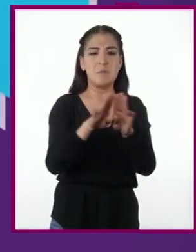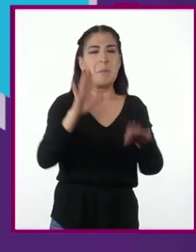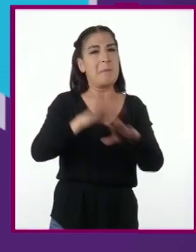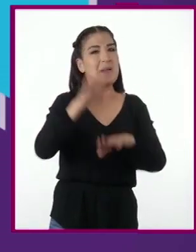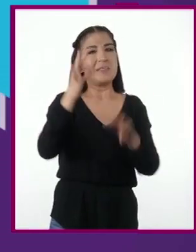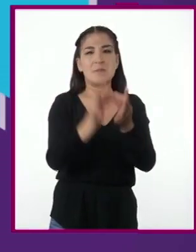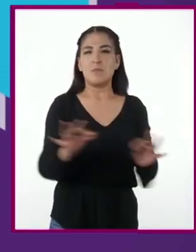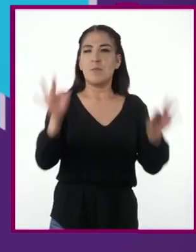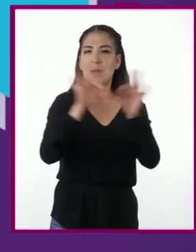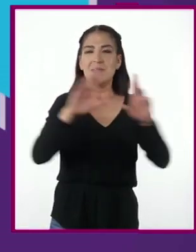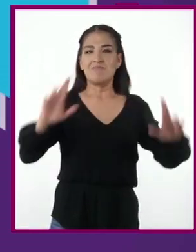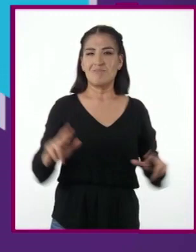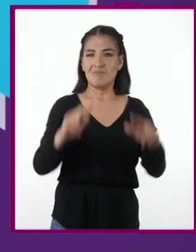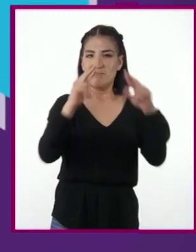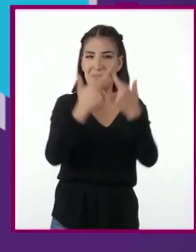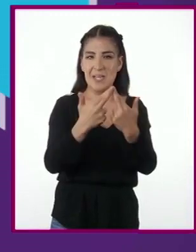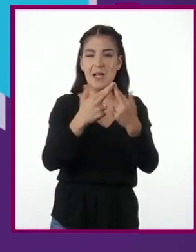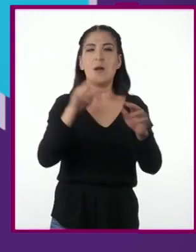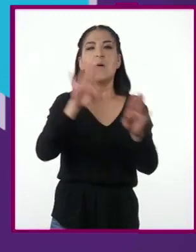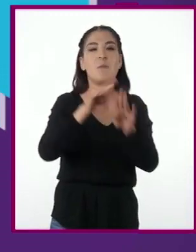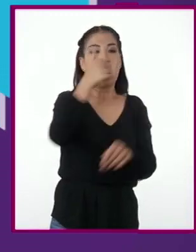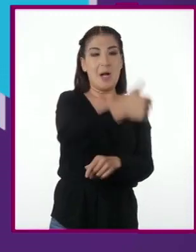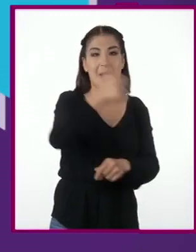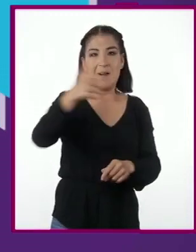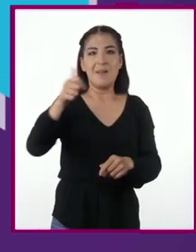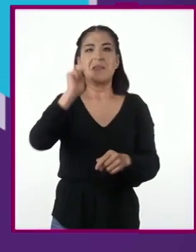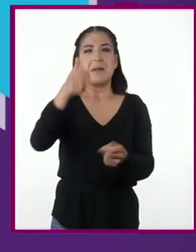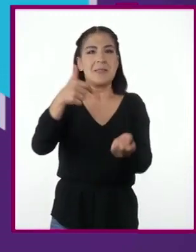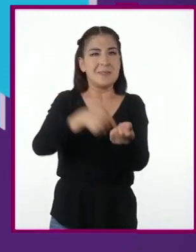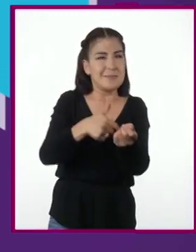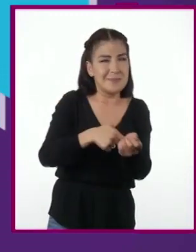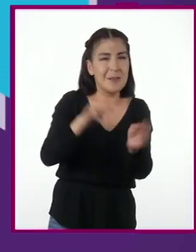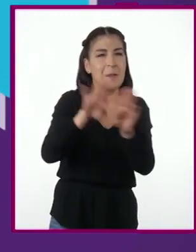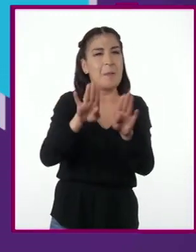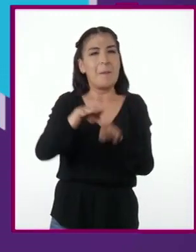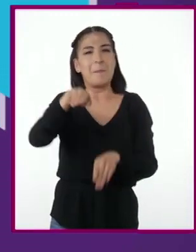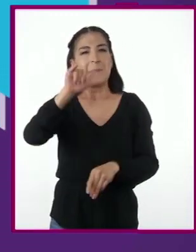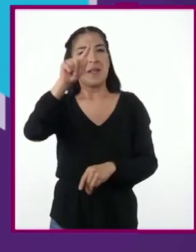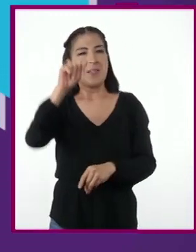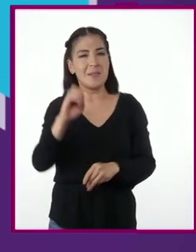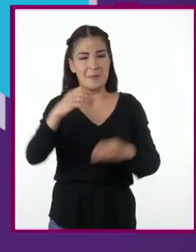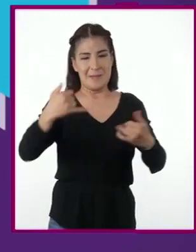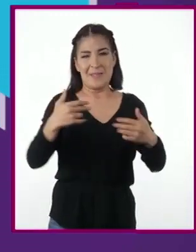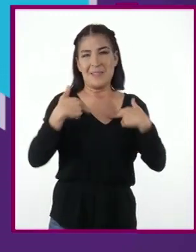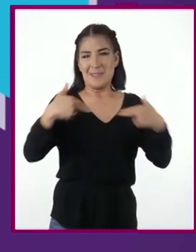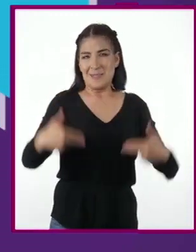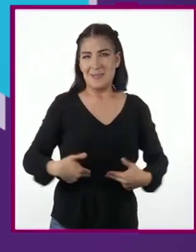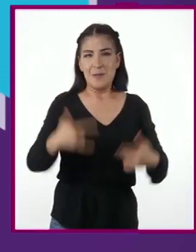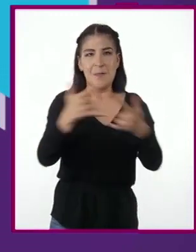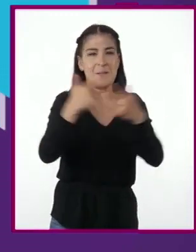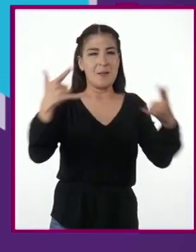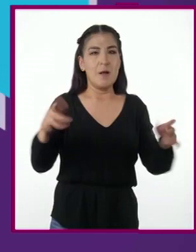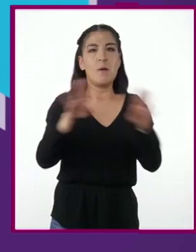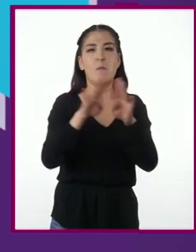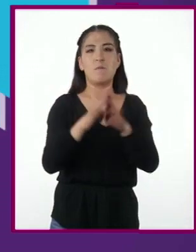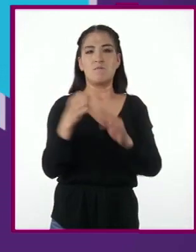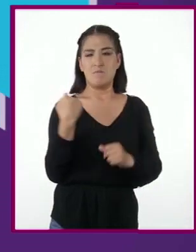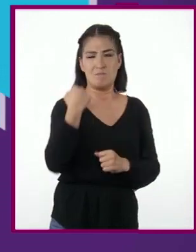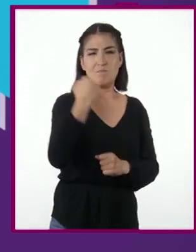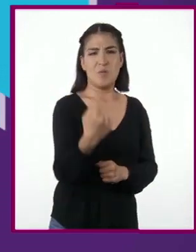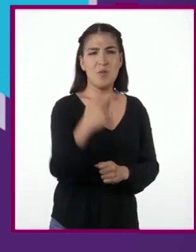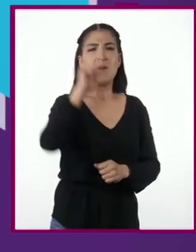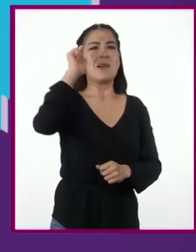religión, en virtud de cuyos mitos se suplen las limitaciones humanas ante el poder ilimitado de